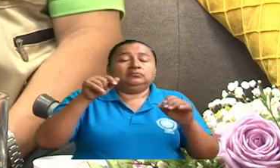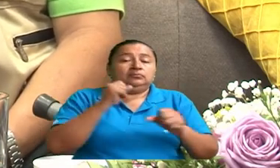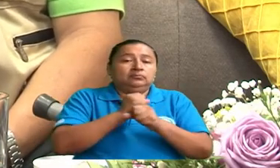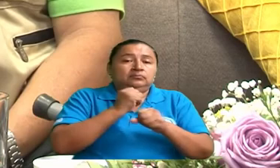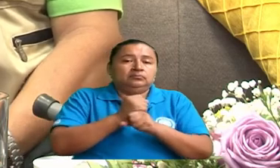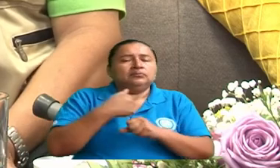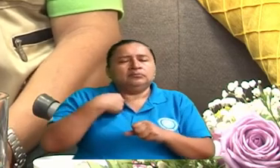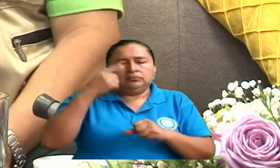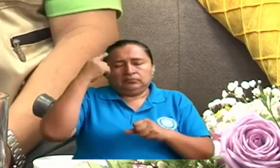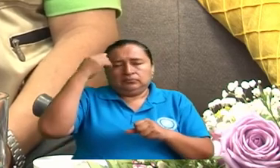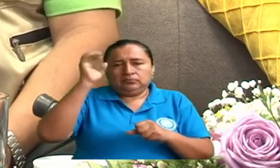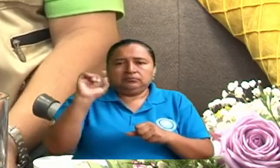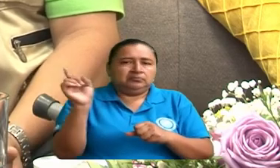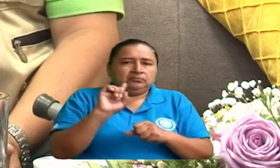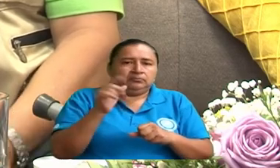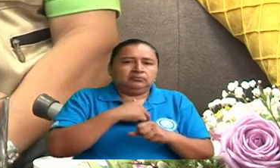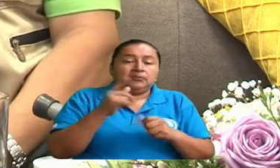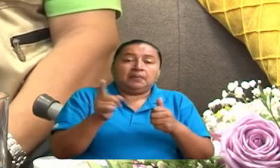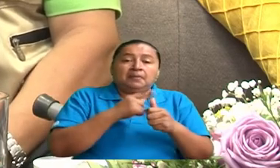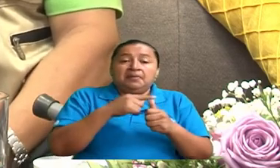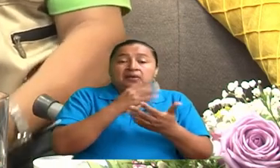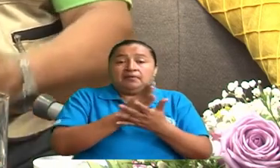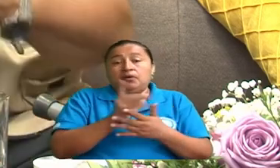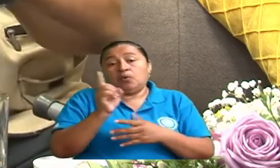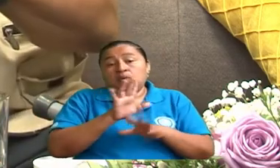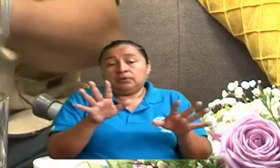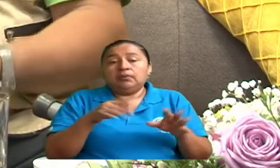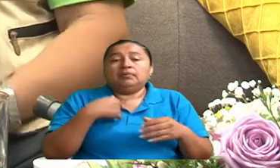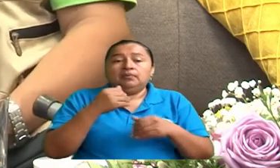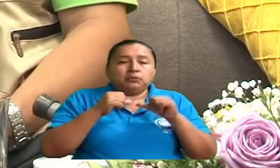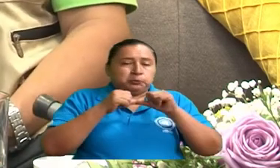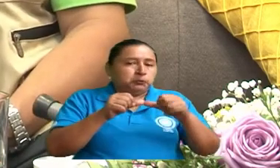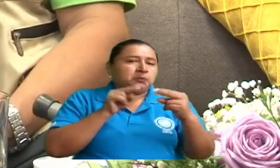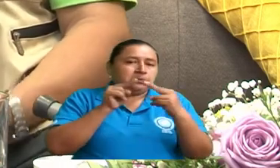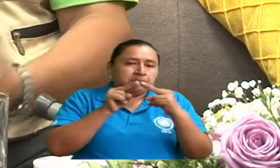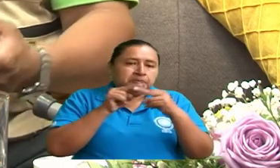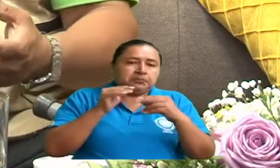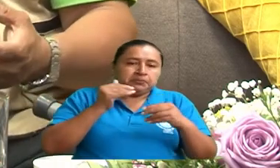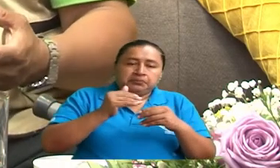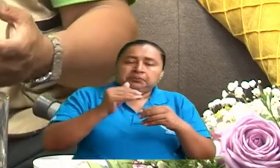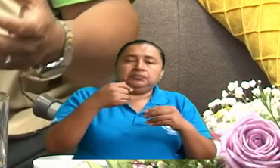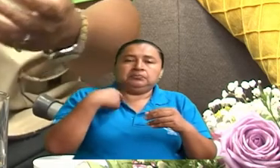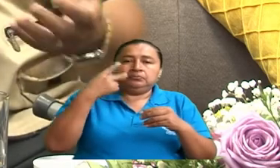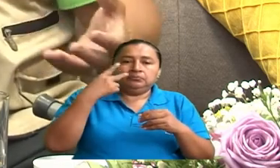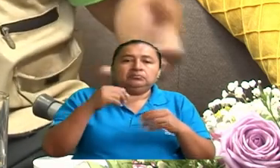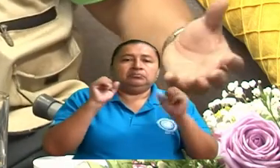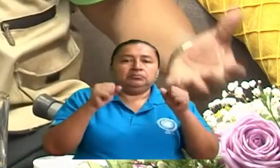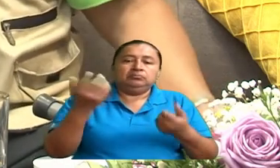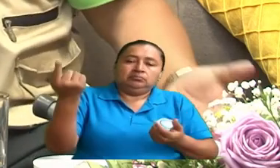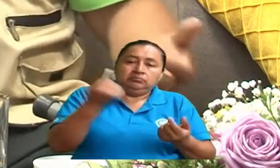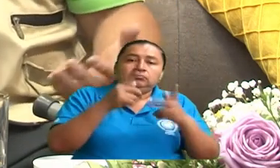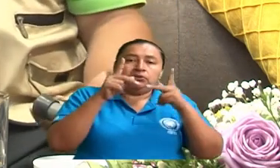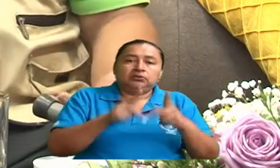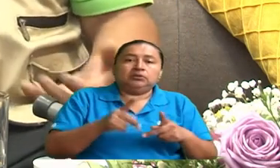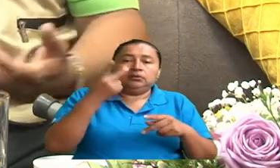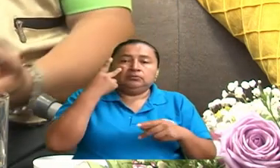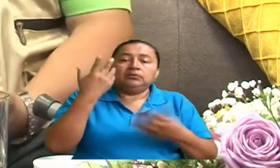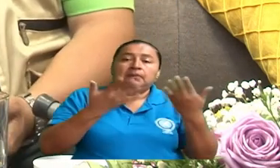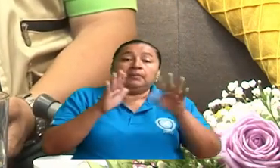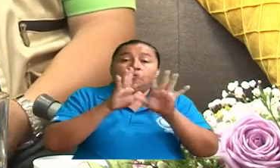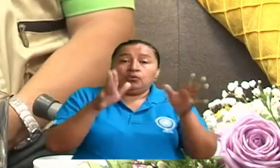y yo creo que no va a ser ni la primera ni la última, vamos a estar más constantes, ¿verdad?, viendo de que vamos a traer a protagonistas,